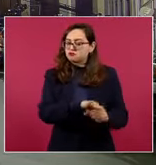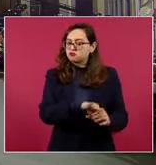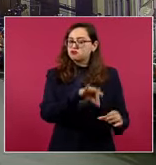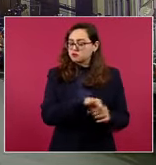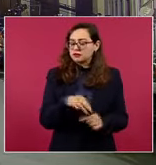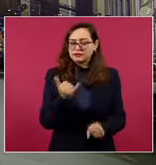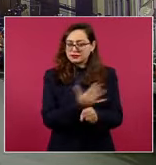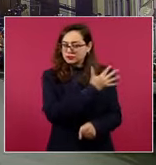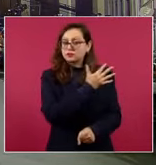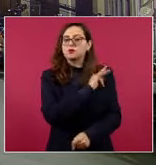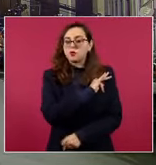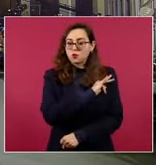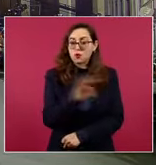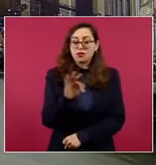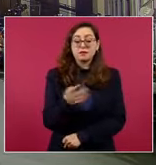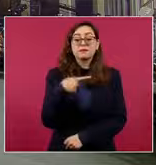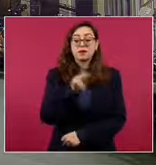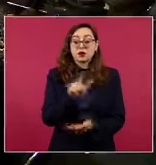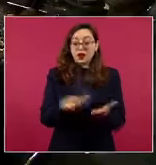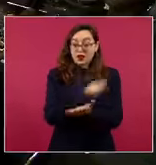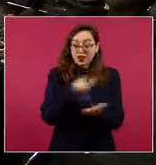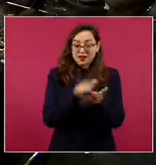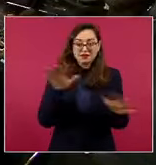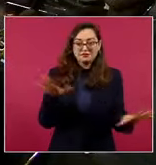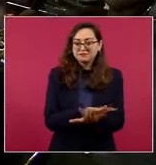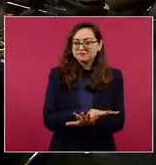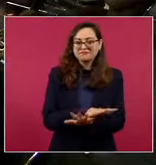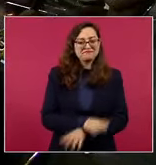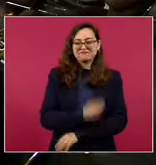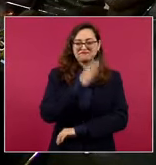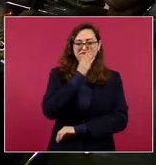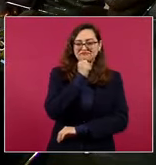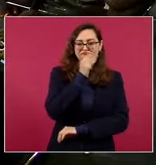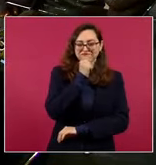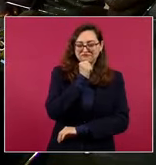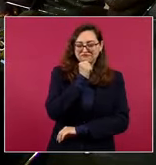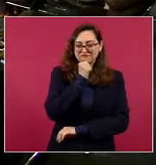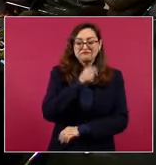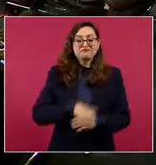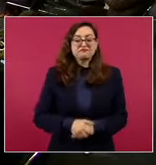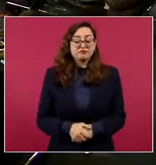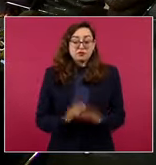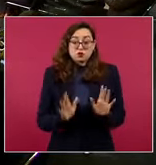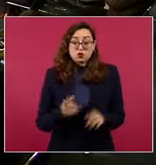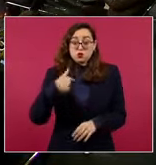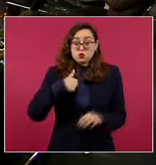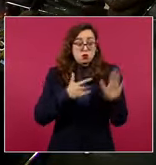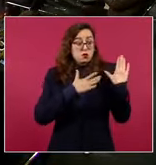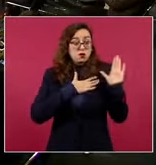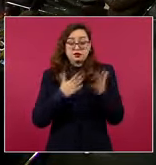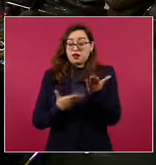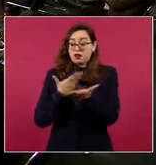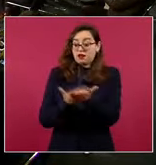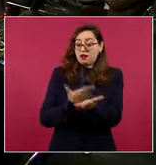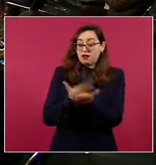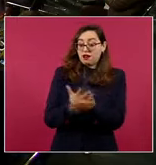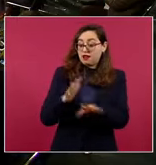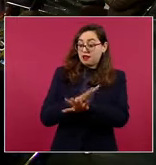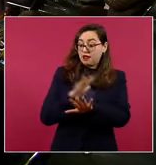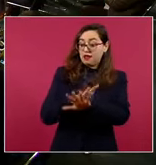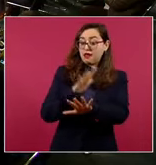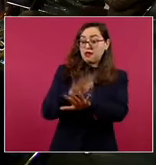cambiar las leyes. Entonces, nosotros optamos por estas reformas, ya se hicieron. Ah, una que